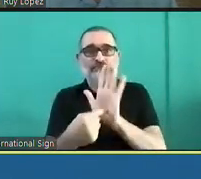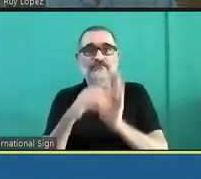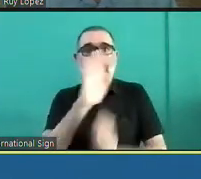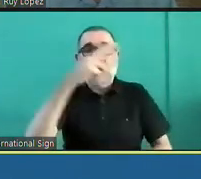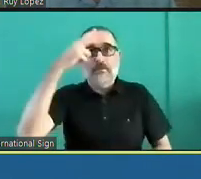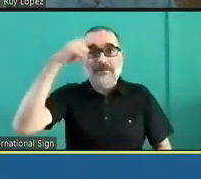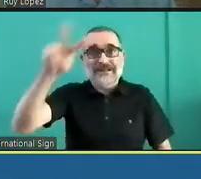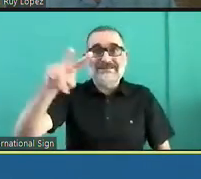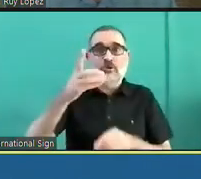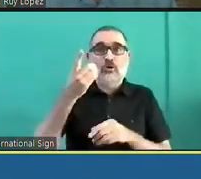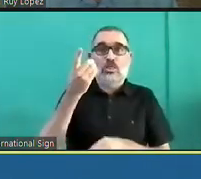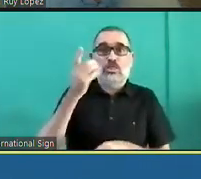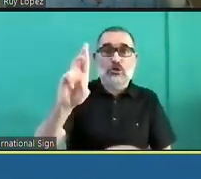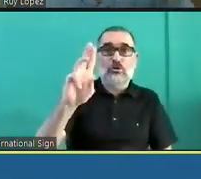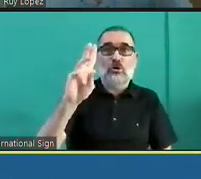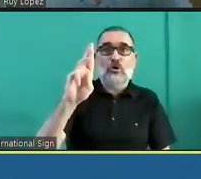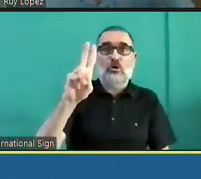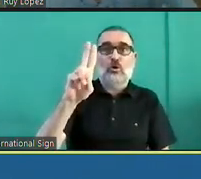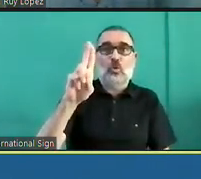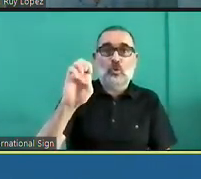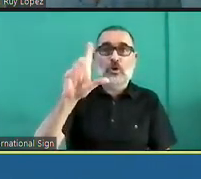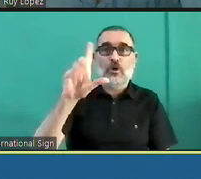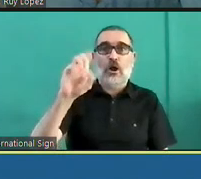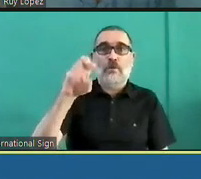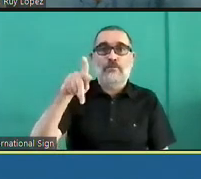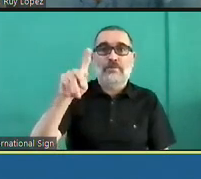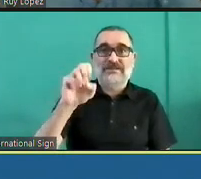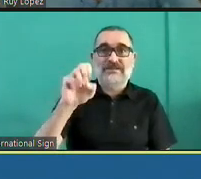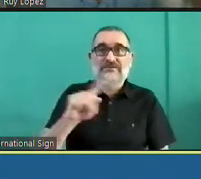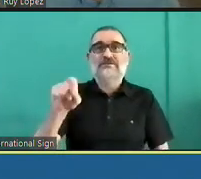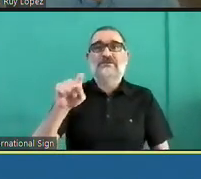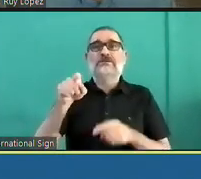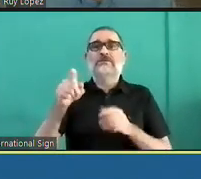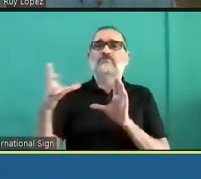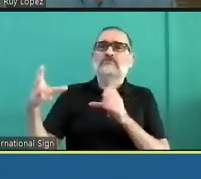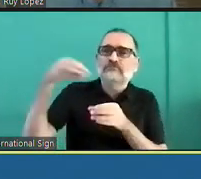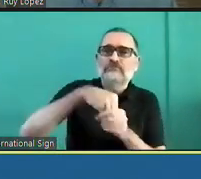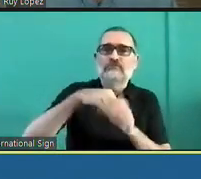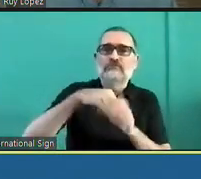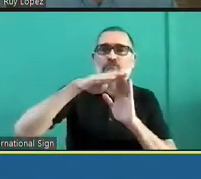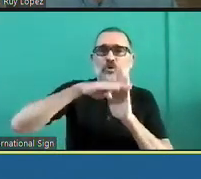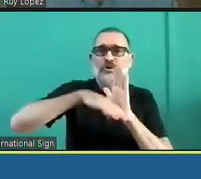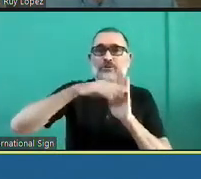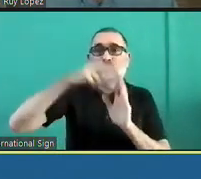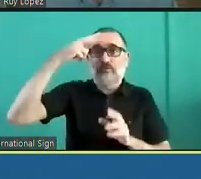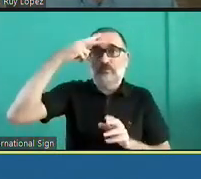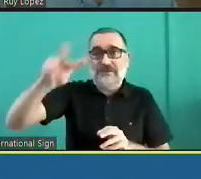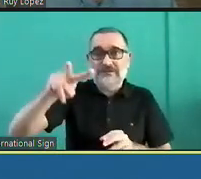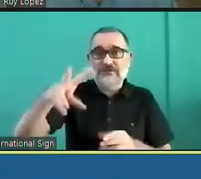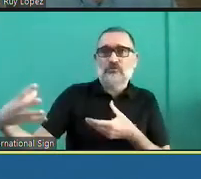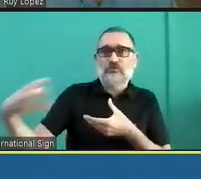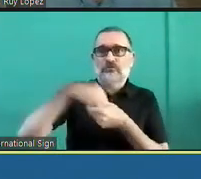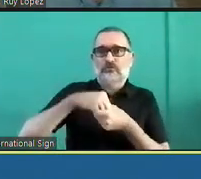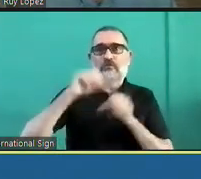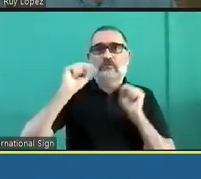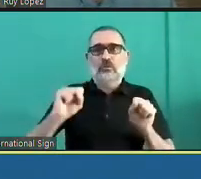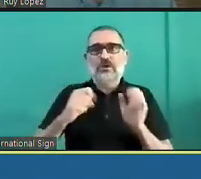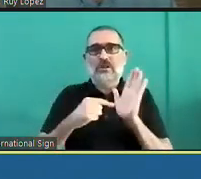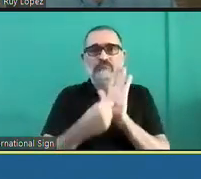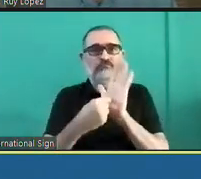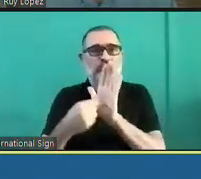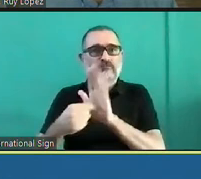de la escuela de ciencias médicas con énfasis en epidemiología se esperan se alista en medicina interna